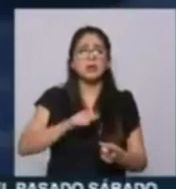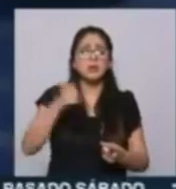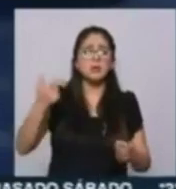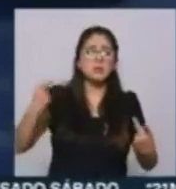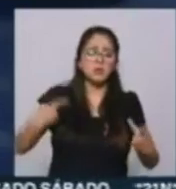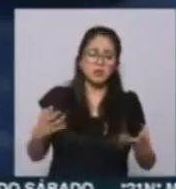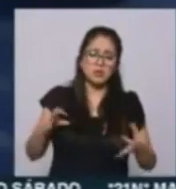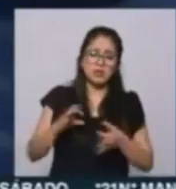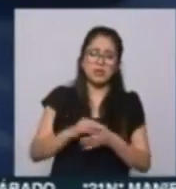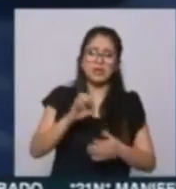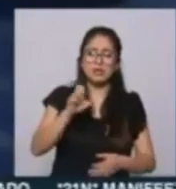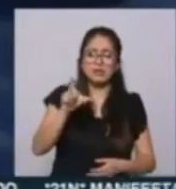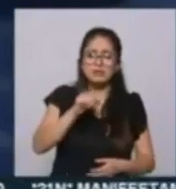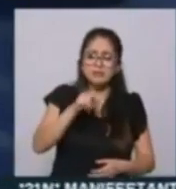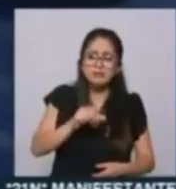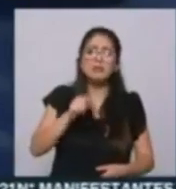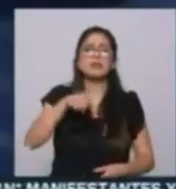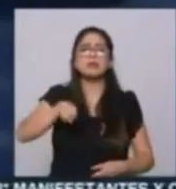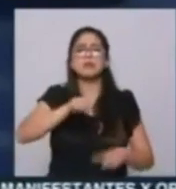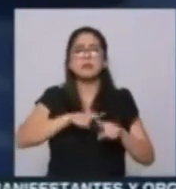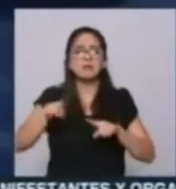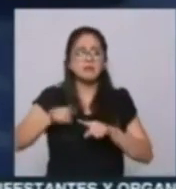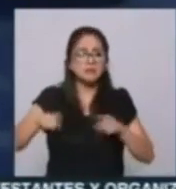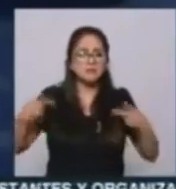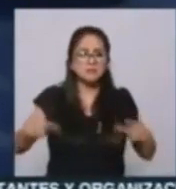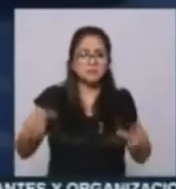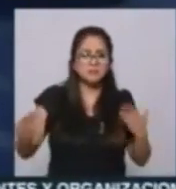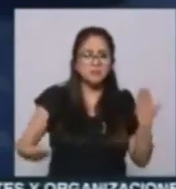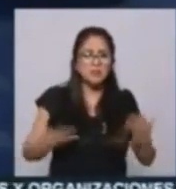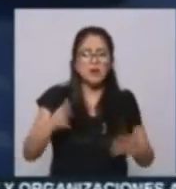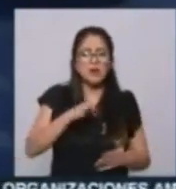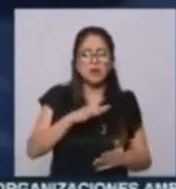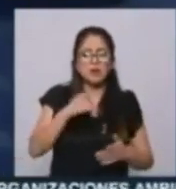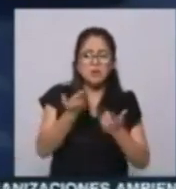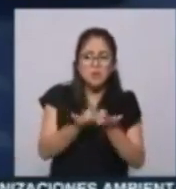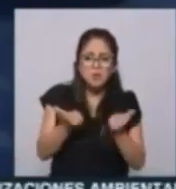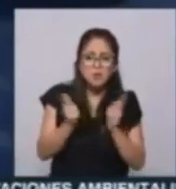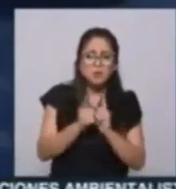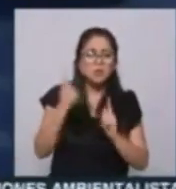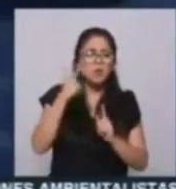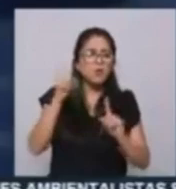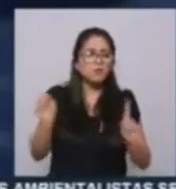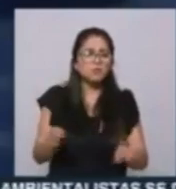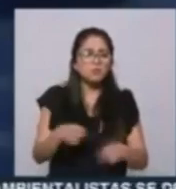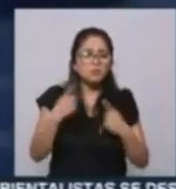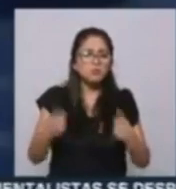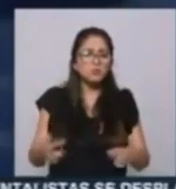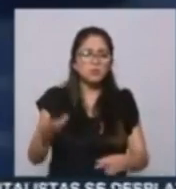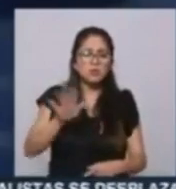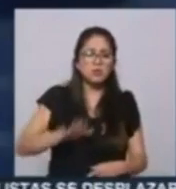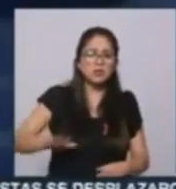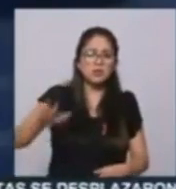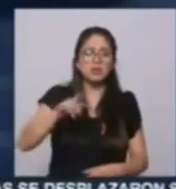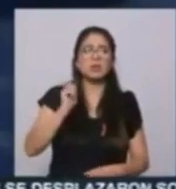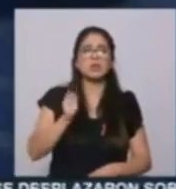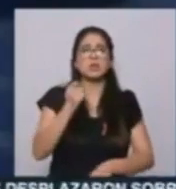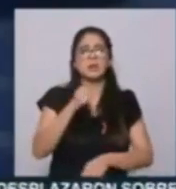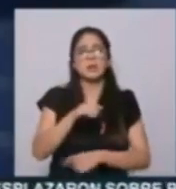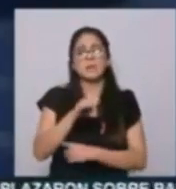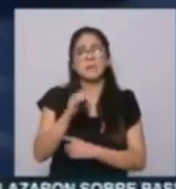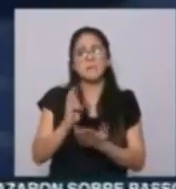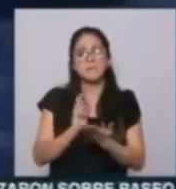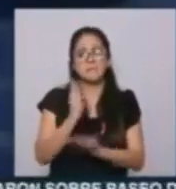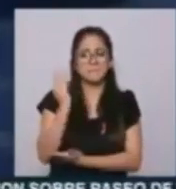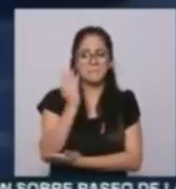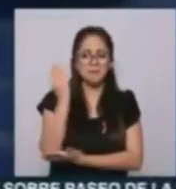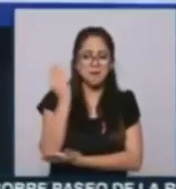extras, danzantes, y ahí tenemos un grupo musical internacional que es de Milpalta, Grupo Madera.